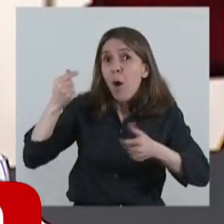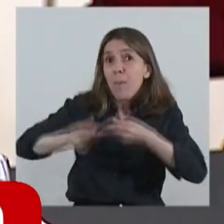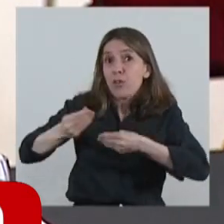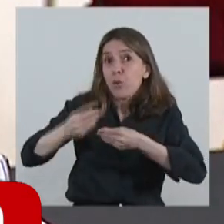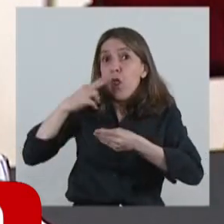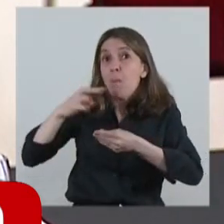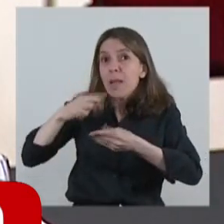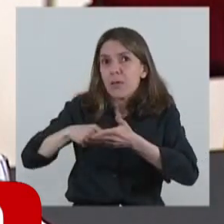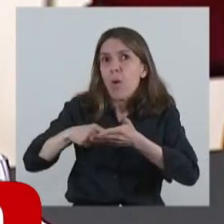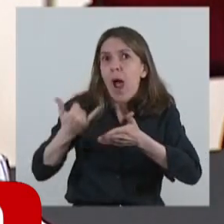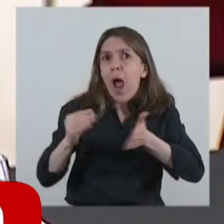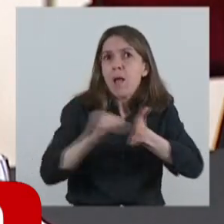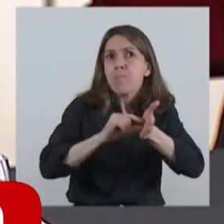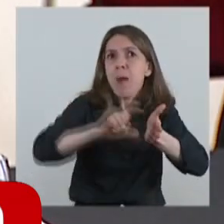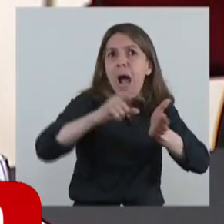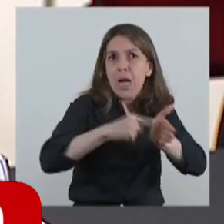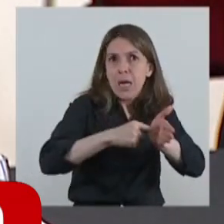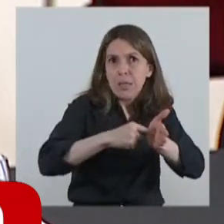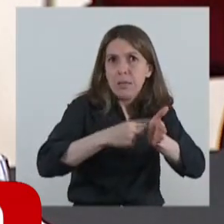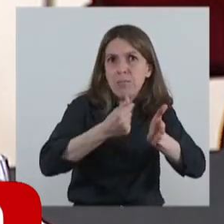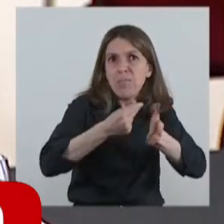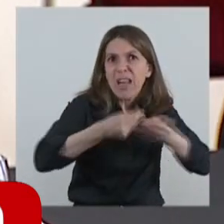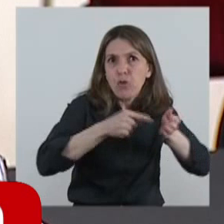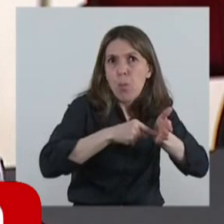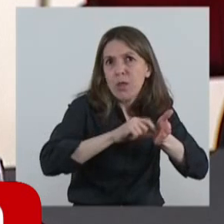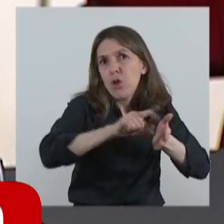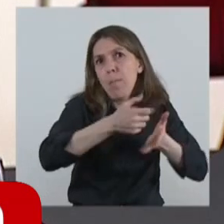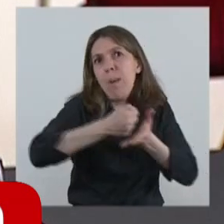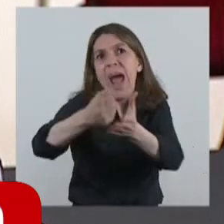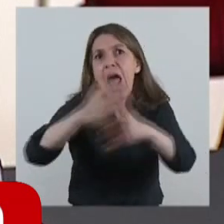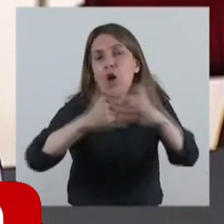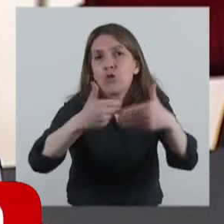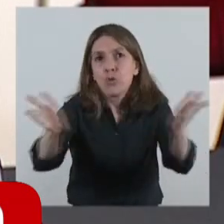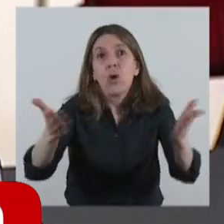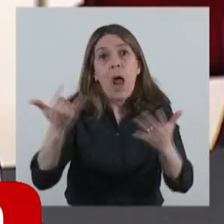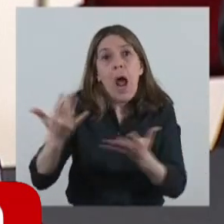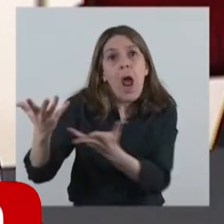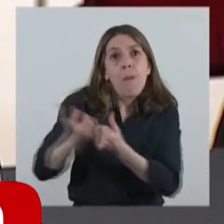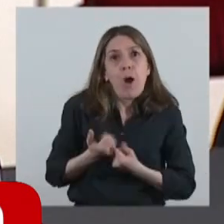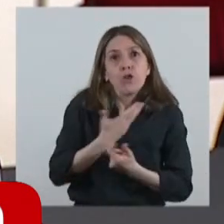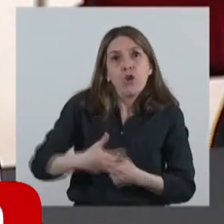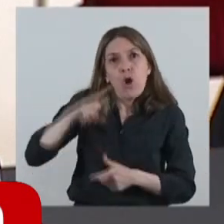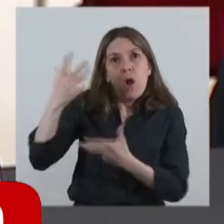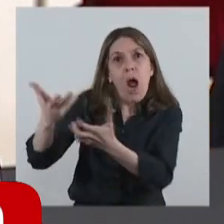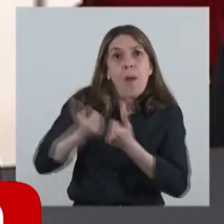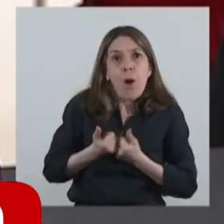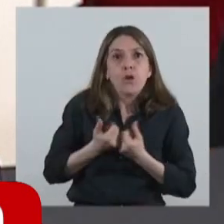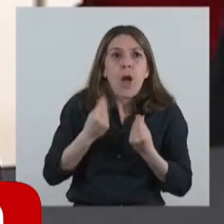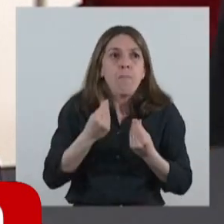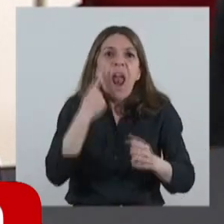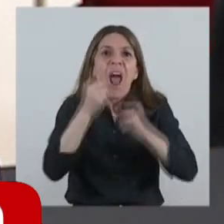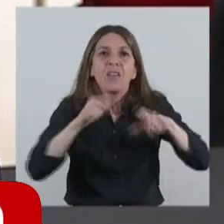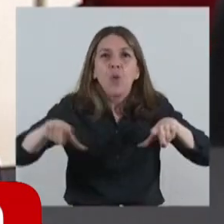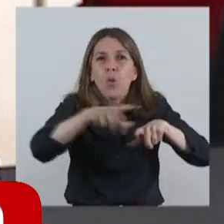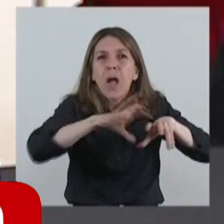el del 2019, con lo cual entendemos que esto es un gran apoyo a que la industria de la construcción se fortalezca